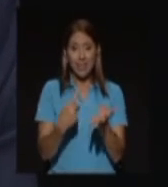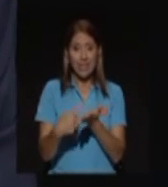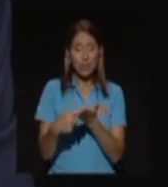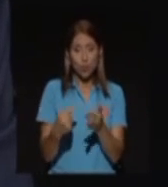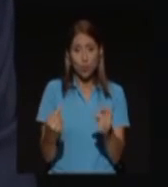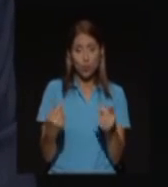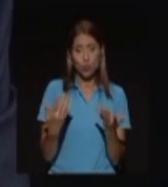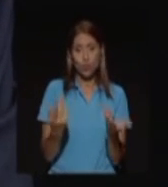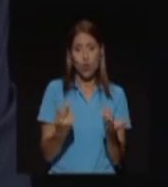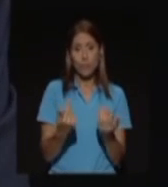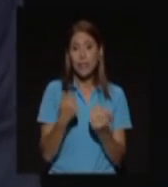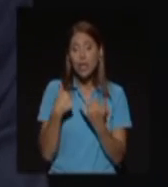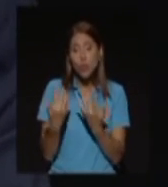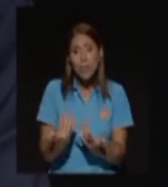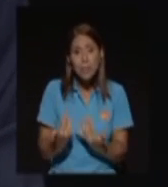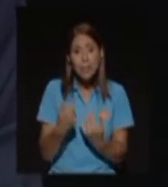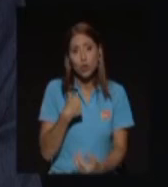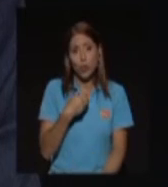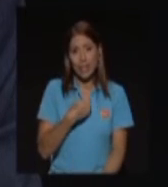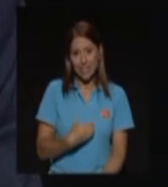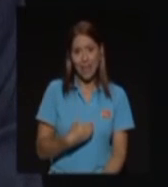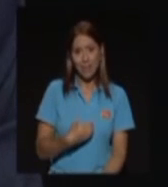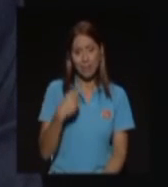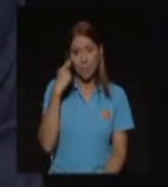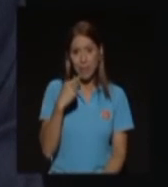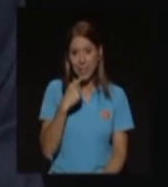yo esperaba o deseaba, para decirlo más